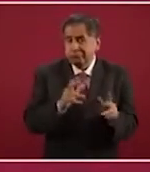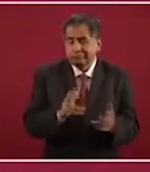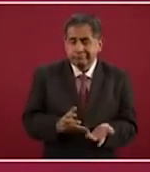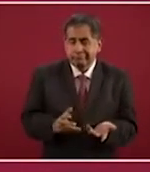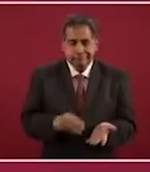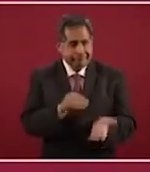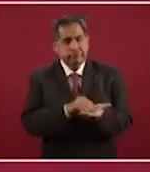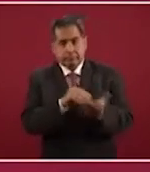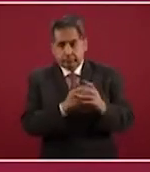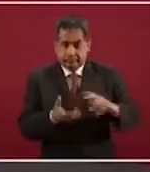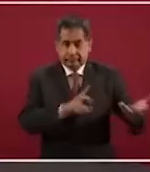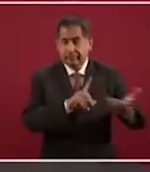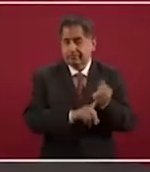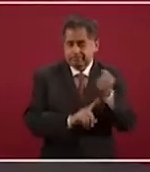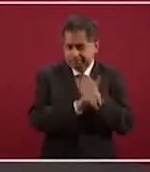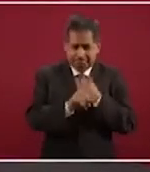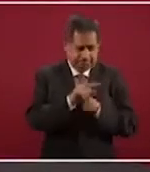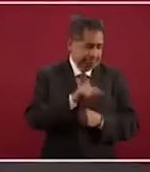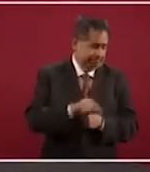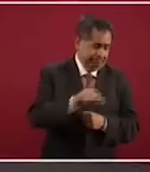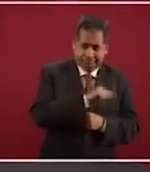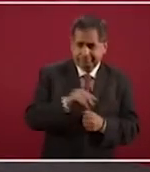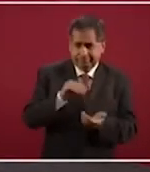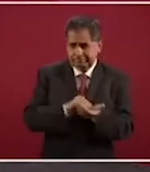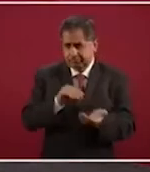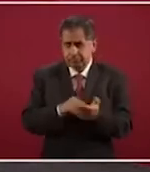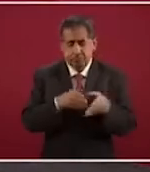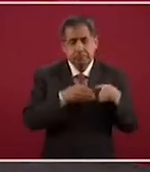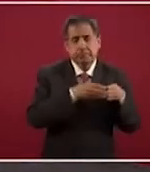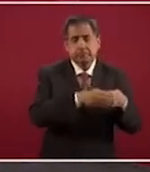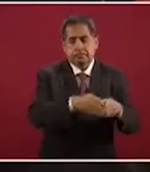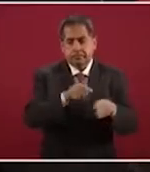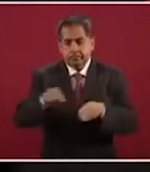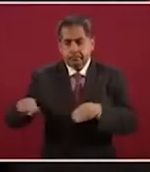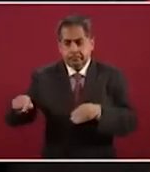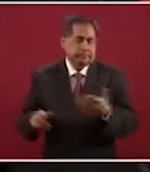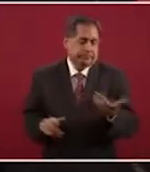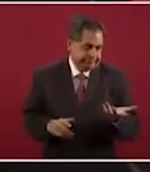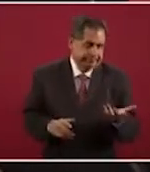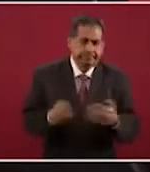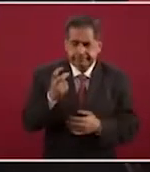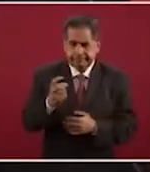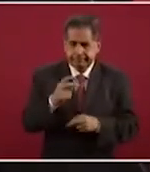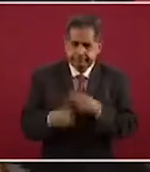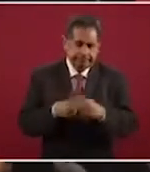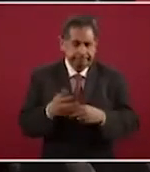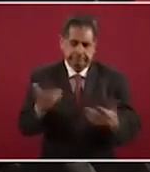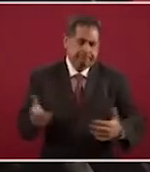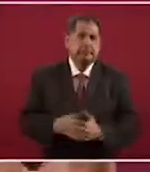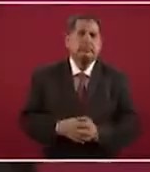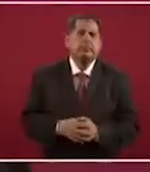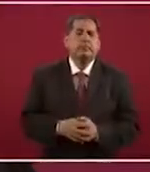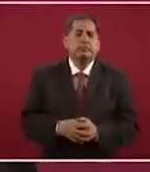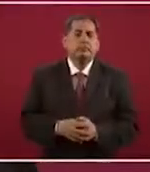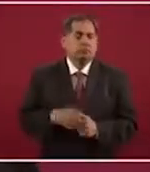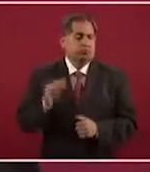sigue todavía habiendo problemas en los puertos. Entonces vamos a